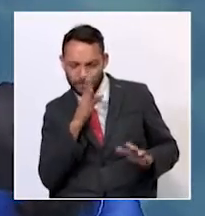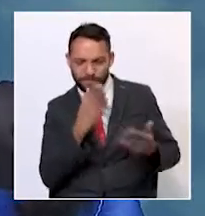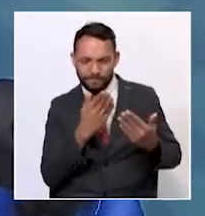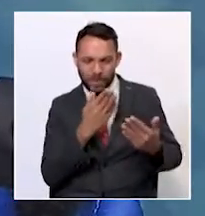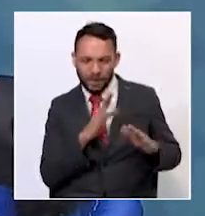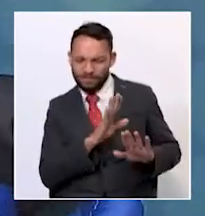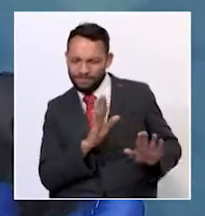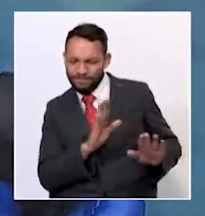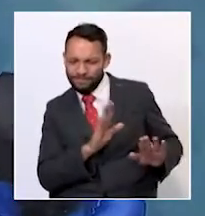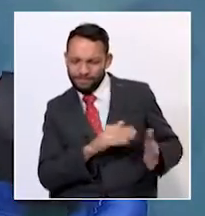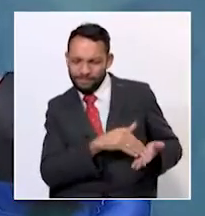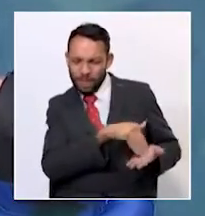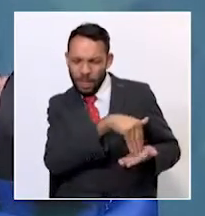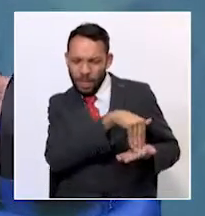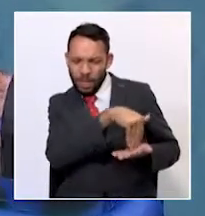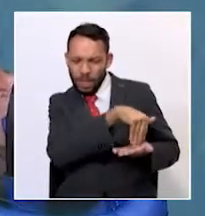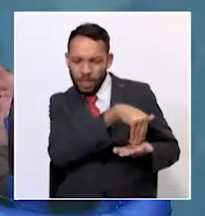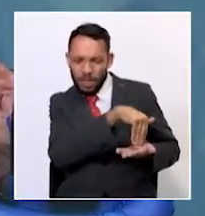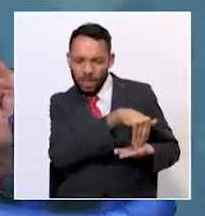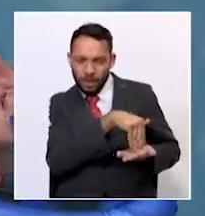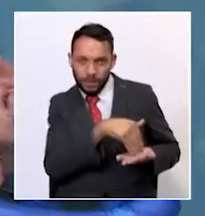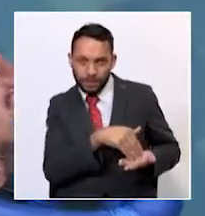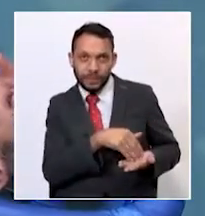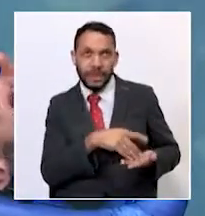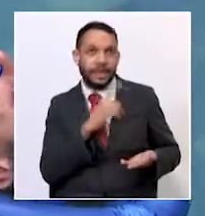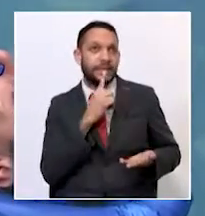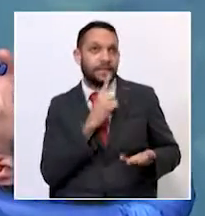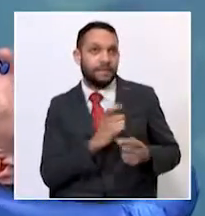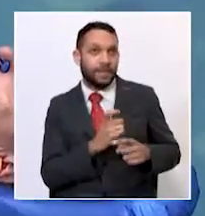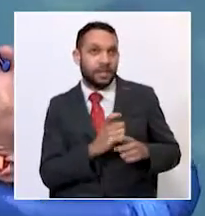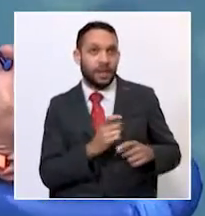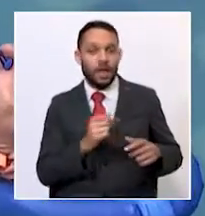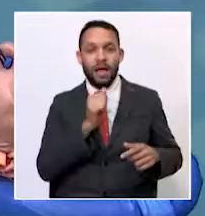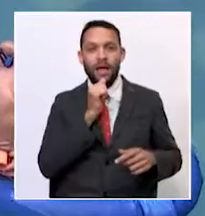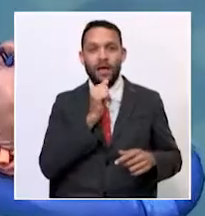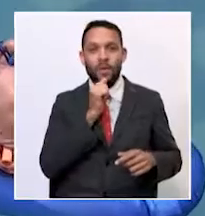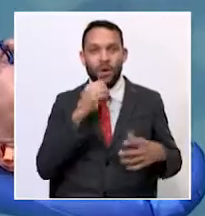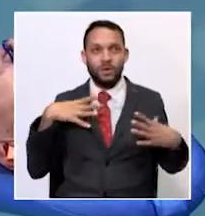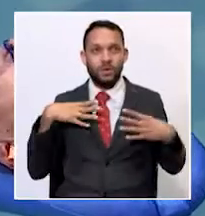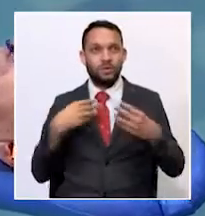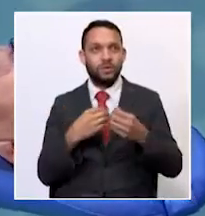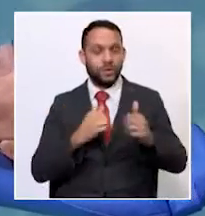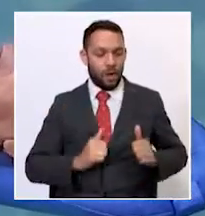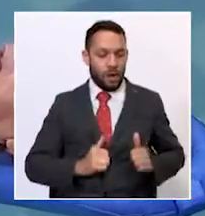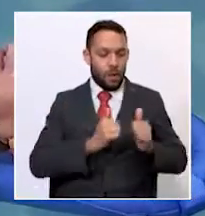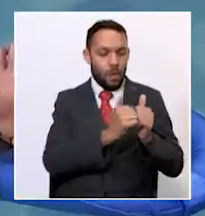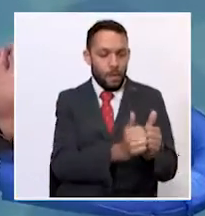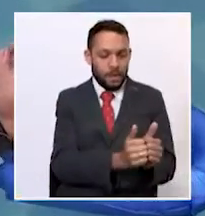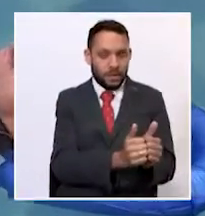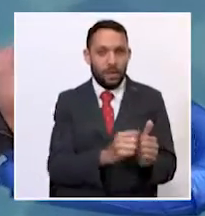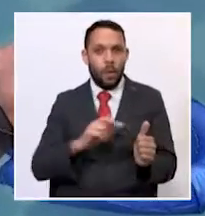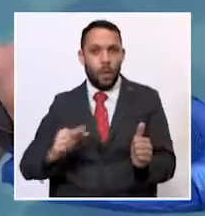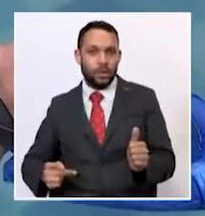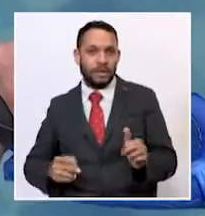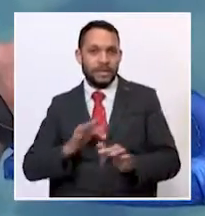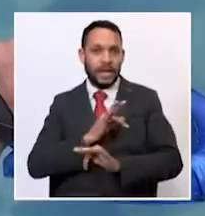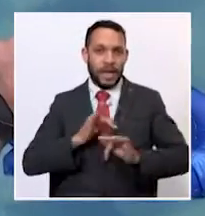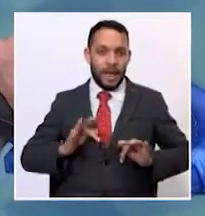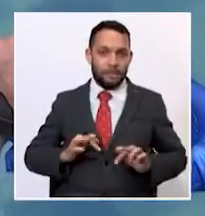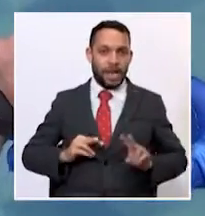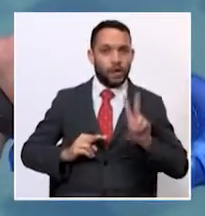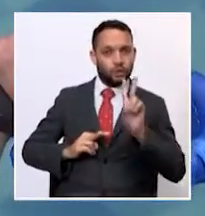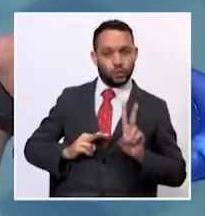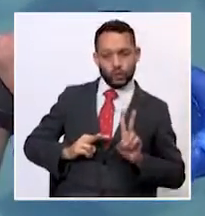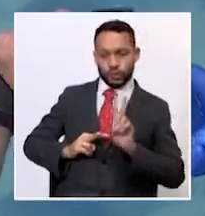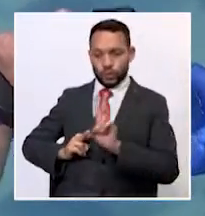confianza muy llevada pues con el agua, entonces se hace acompañamiento con otro terapeuta y se le ayuda en